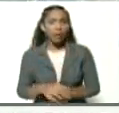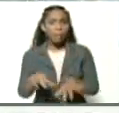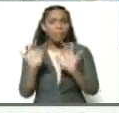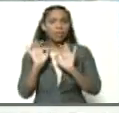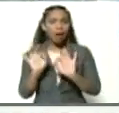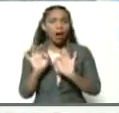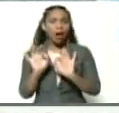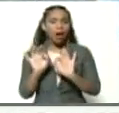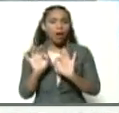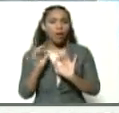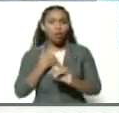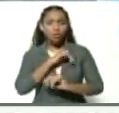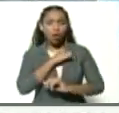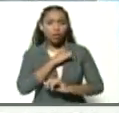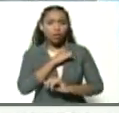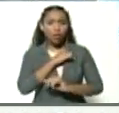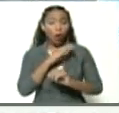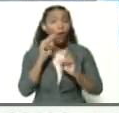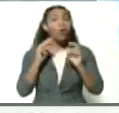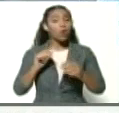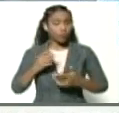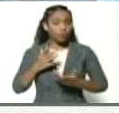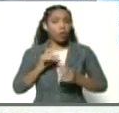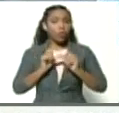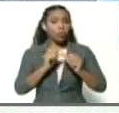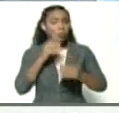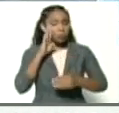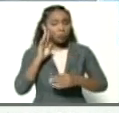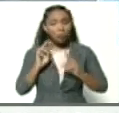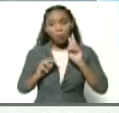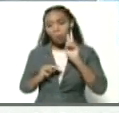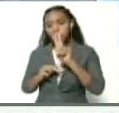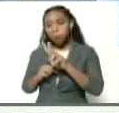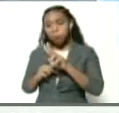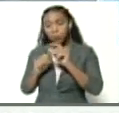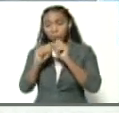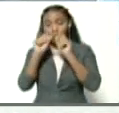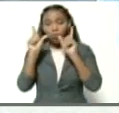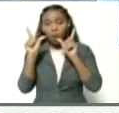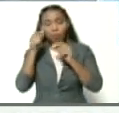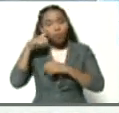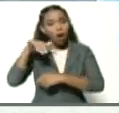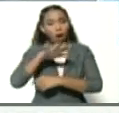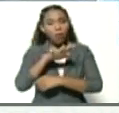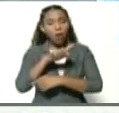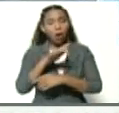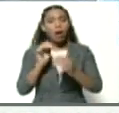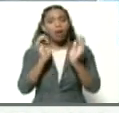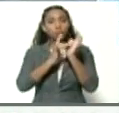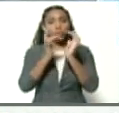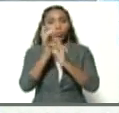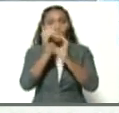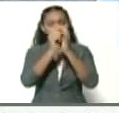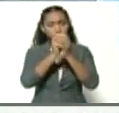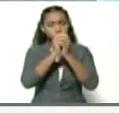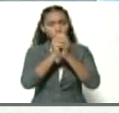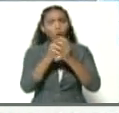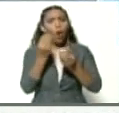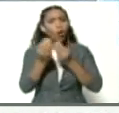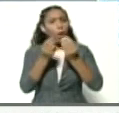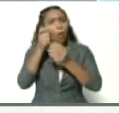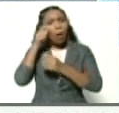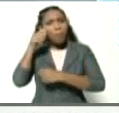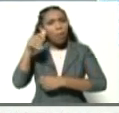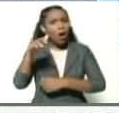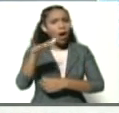especial estuvimos admirando a nuestro pueblo en el Nazareno de San Pablo. ¿Cómo nuestro